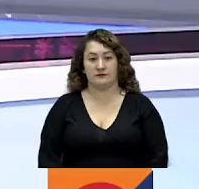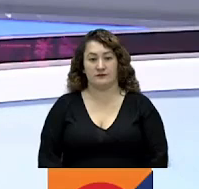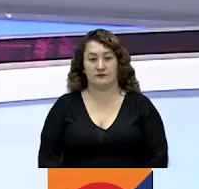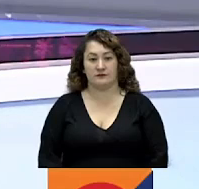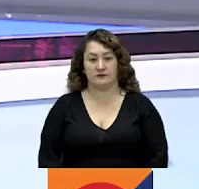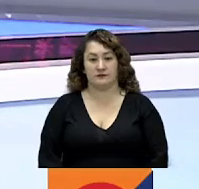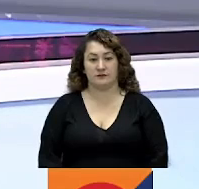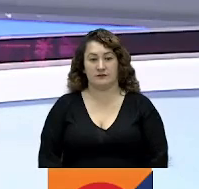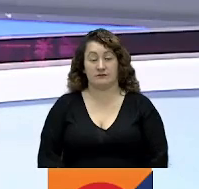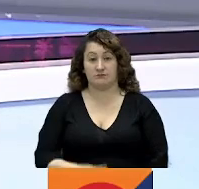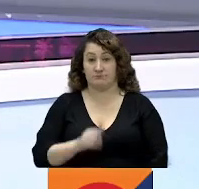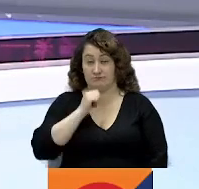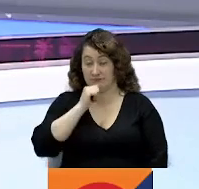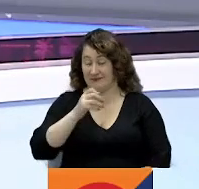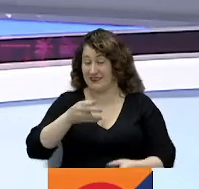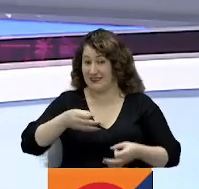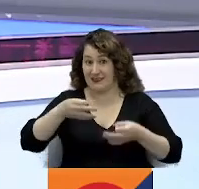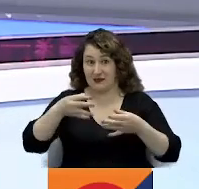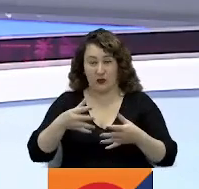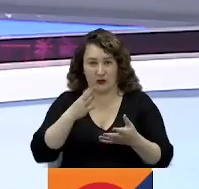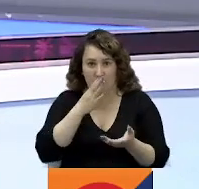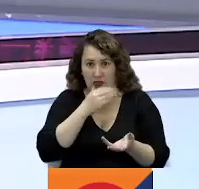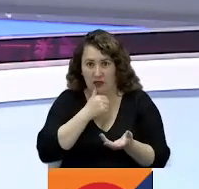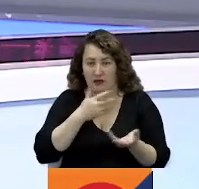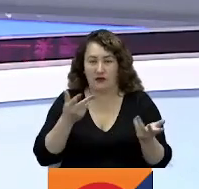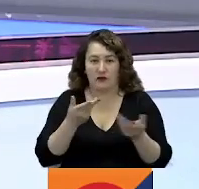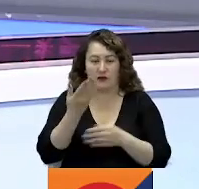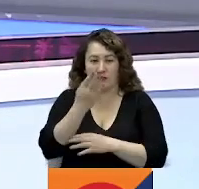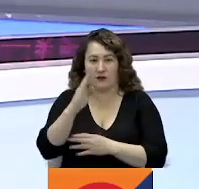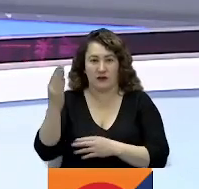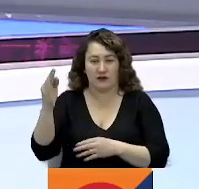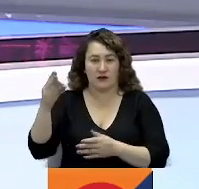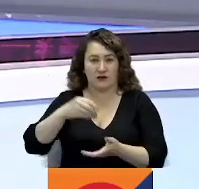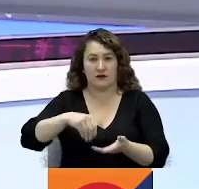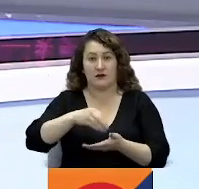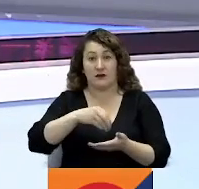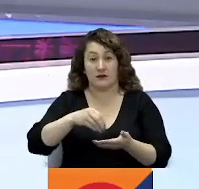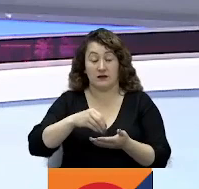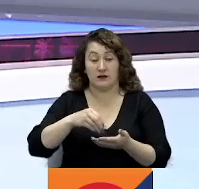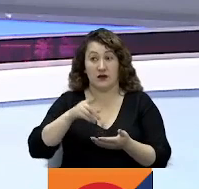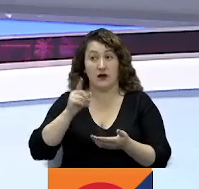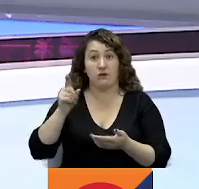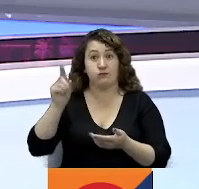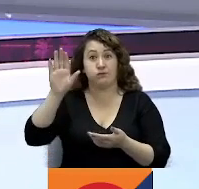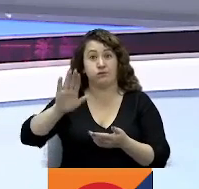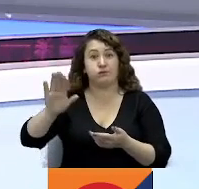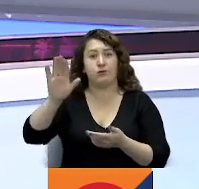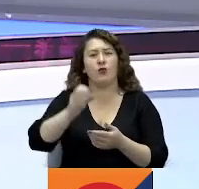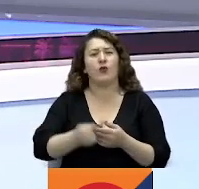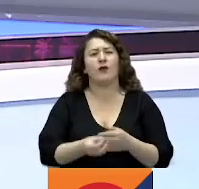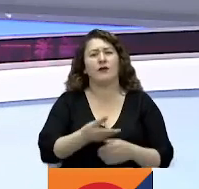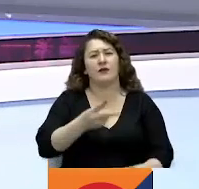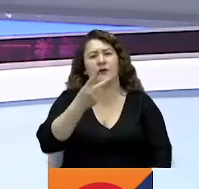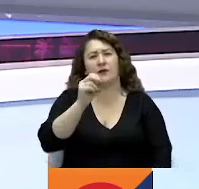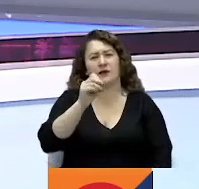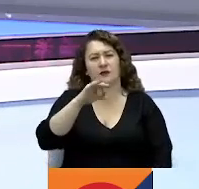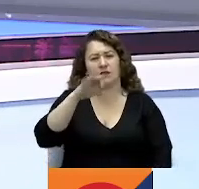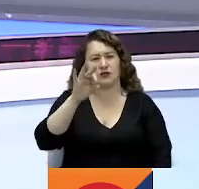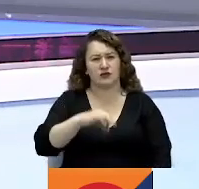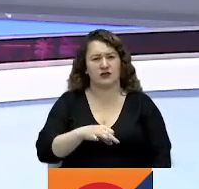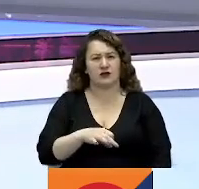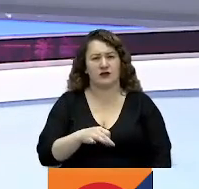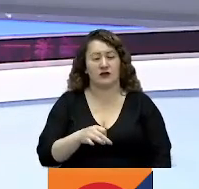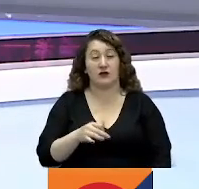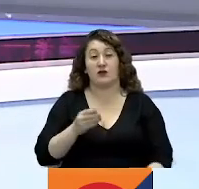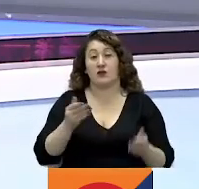La inseguridad en Barranquilla y el Atlántico está disparada. El departamento registra un aumento del 20% en comparación a los 2